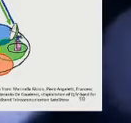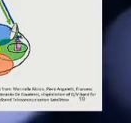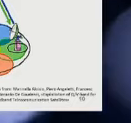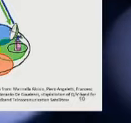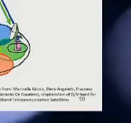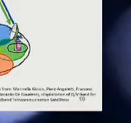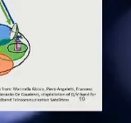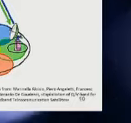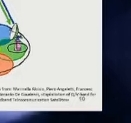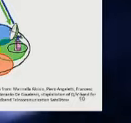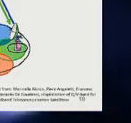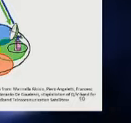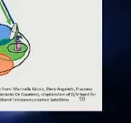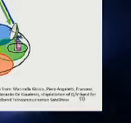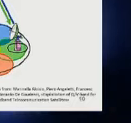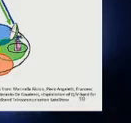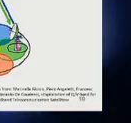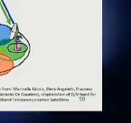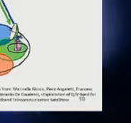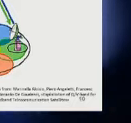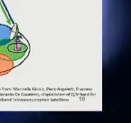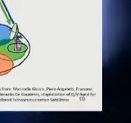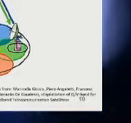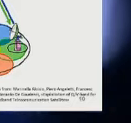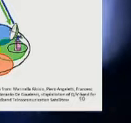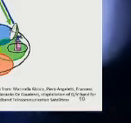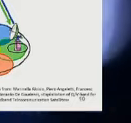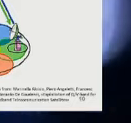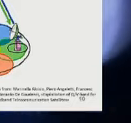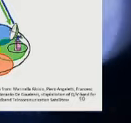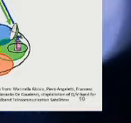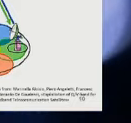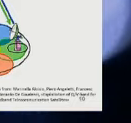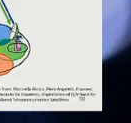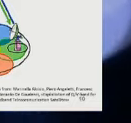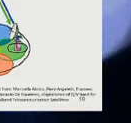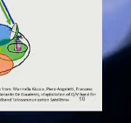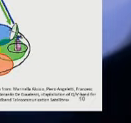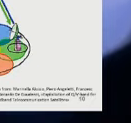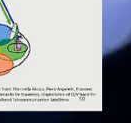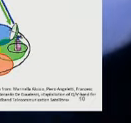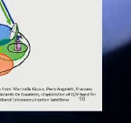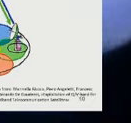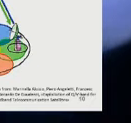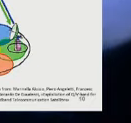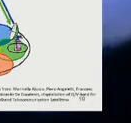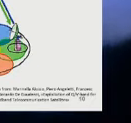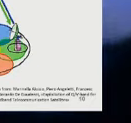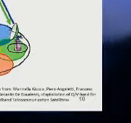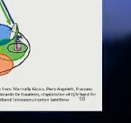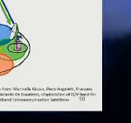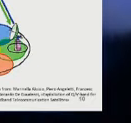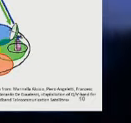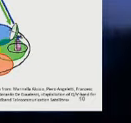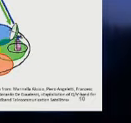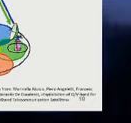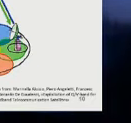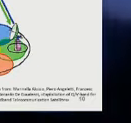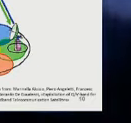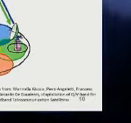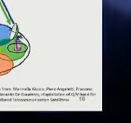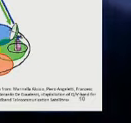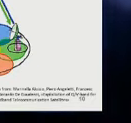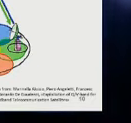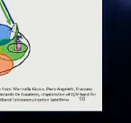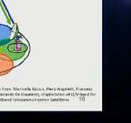los diferentes colores son las frecuencias que se combinan concepto con separación física y